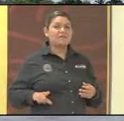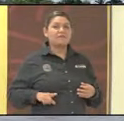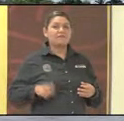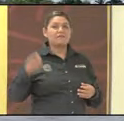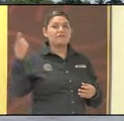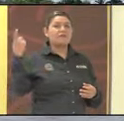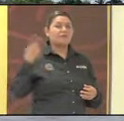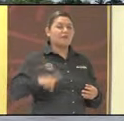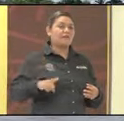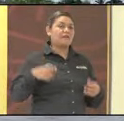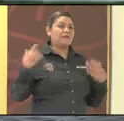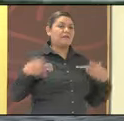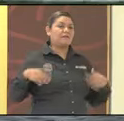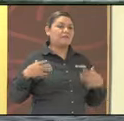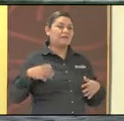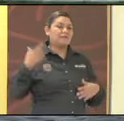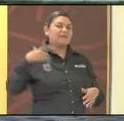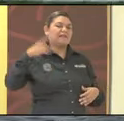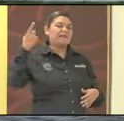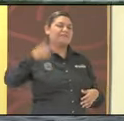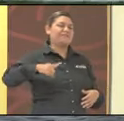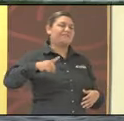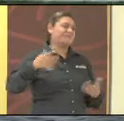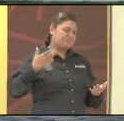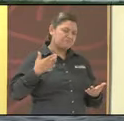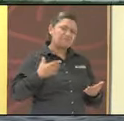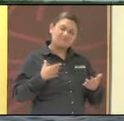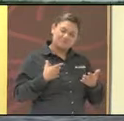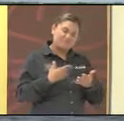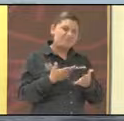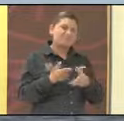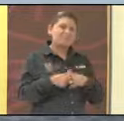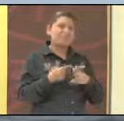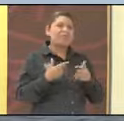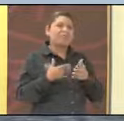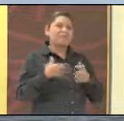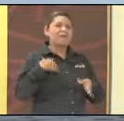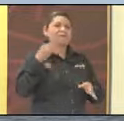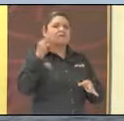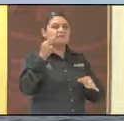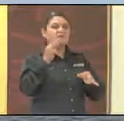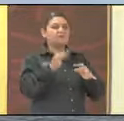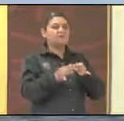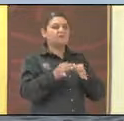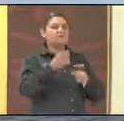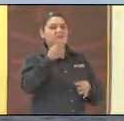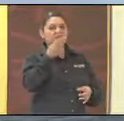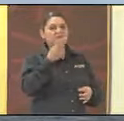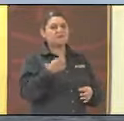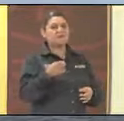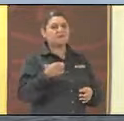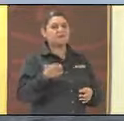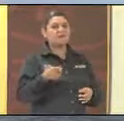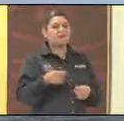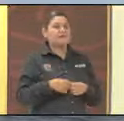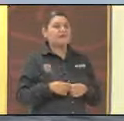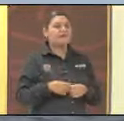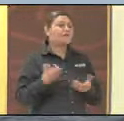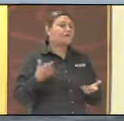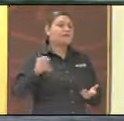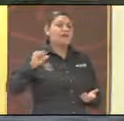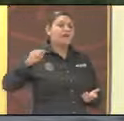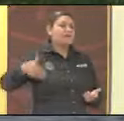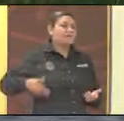Bueno, pues adelante, pues que lo hagan, ¿verdad? Estamos listos para contestarles, ¿verdad? Es un